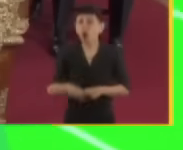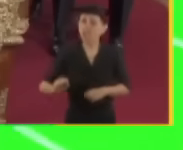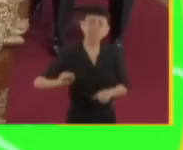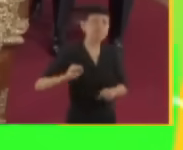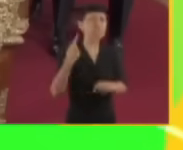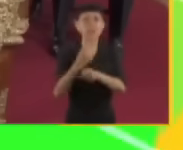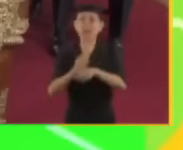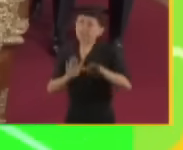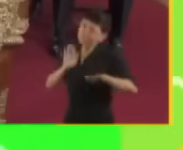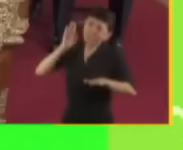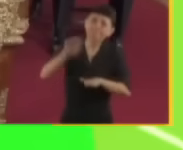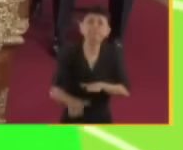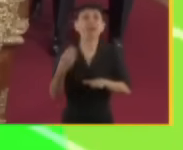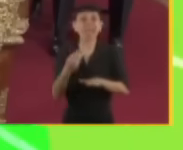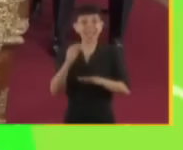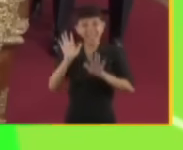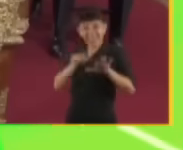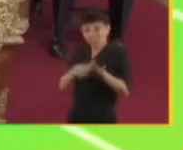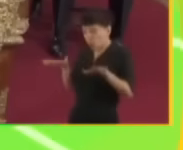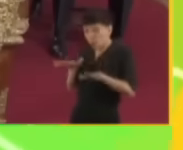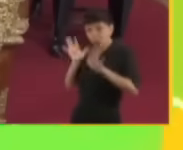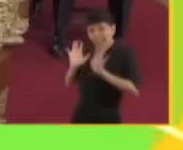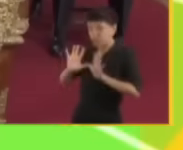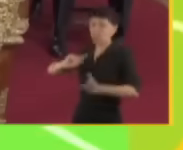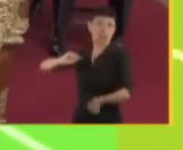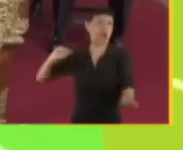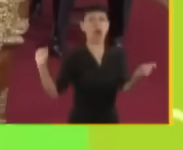¿no? Porque después de todo soy periodista y